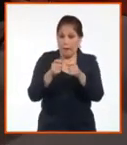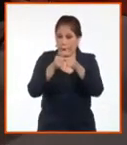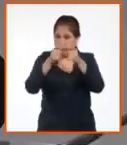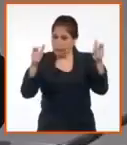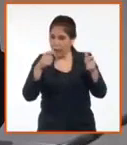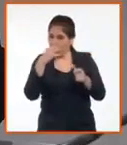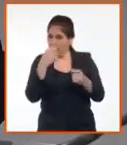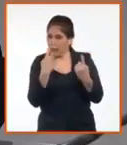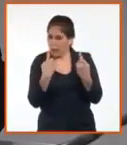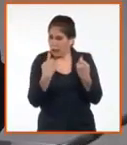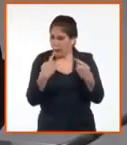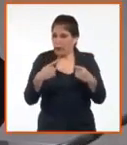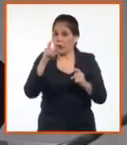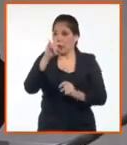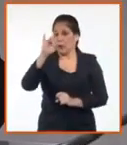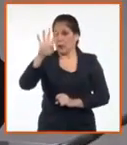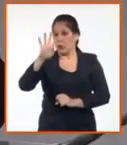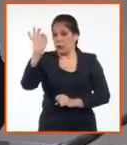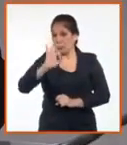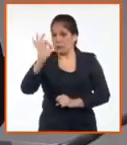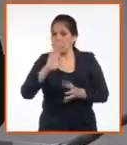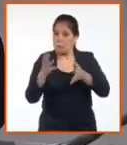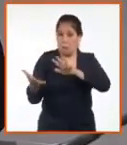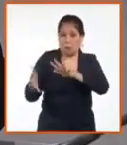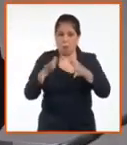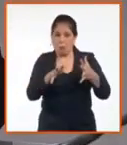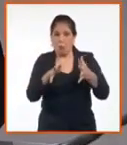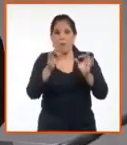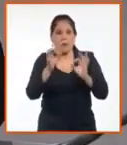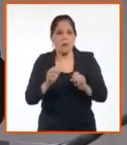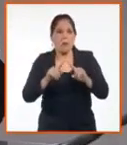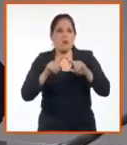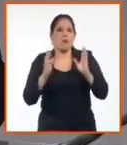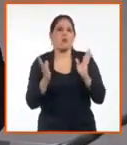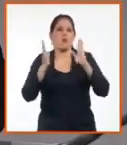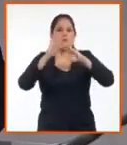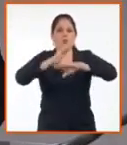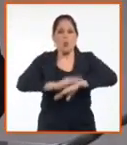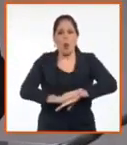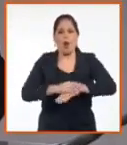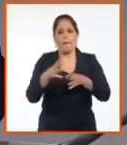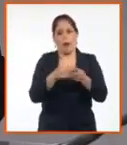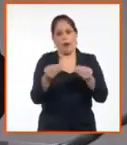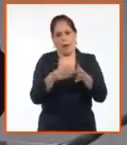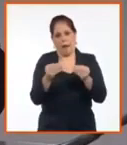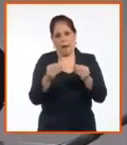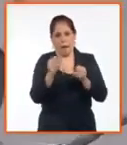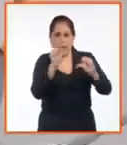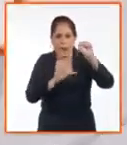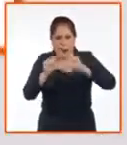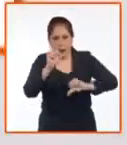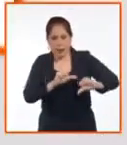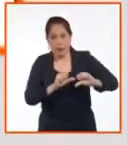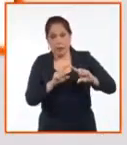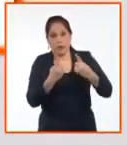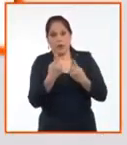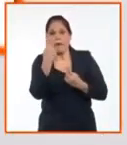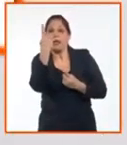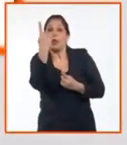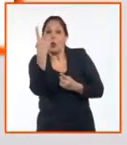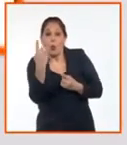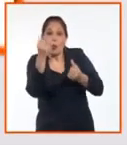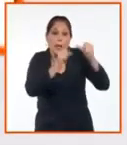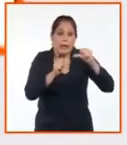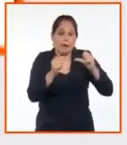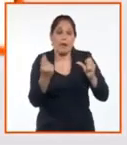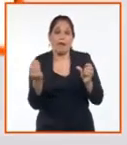falta en este período el 94 por ciento próximamente ha sido porque no hemos tenido las materias primas a veces porque nos falta un solo